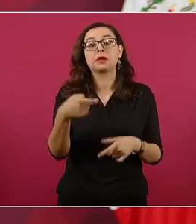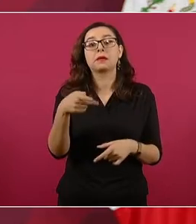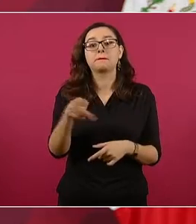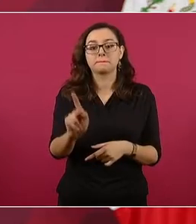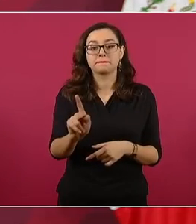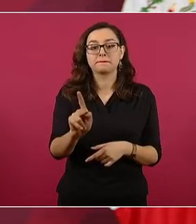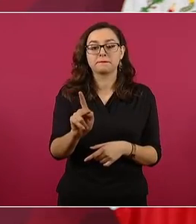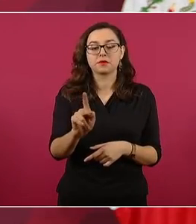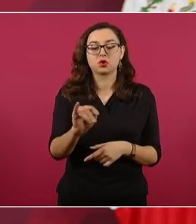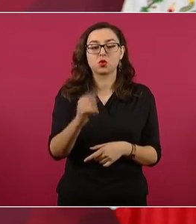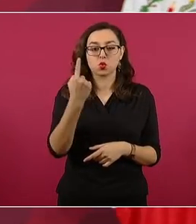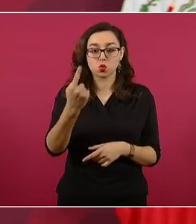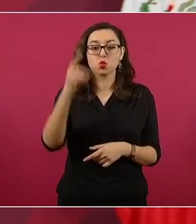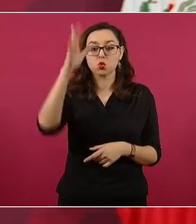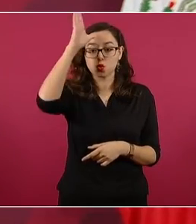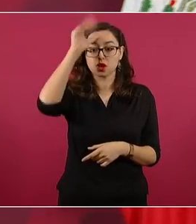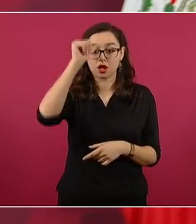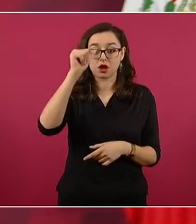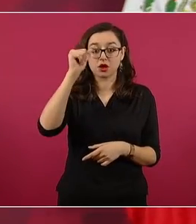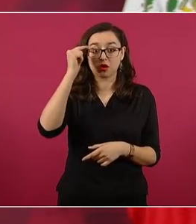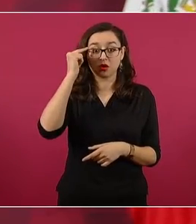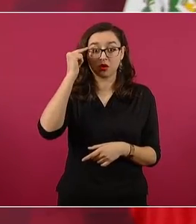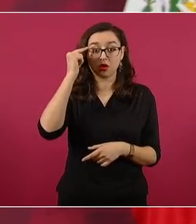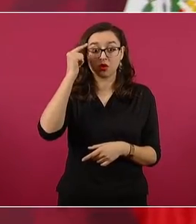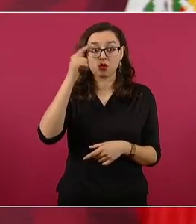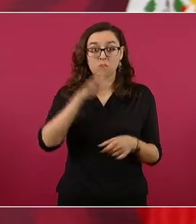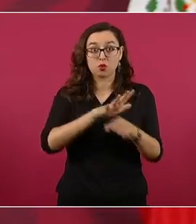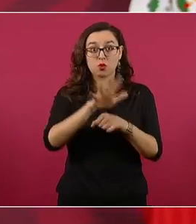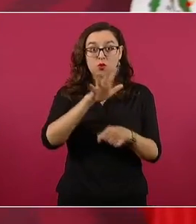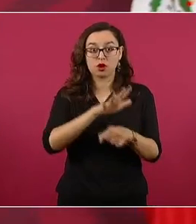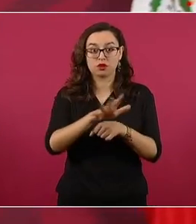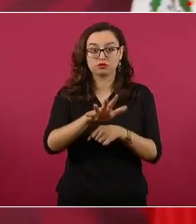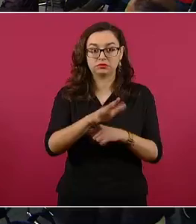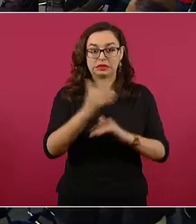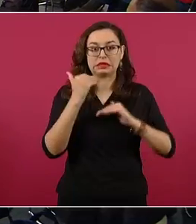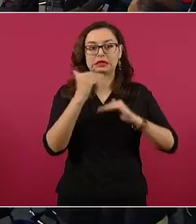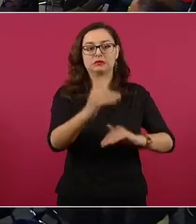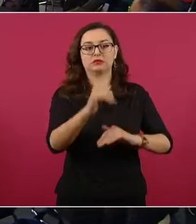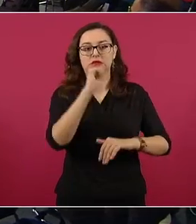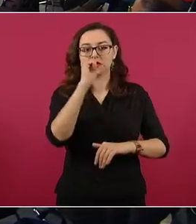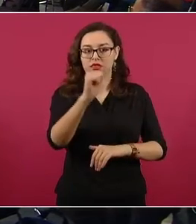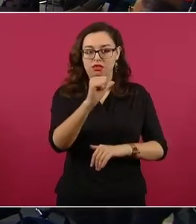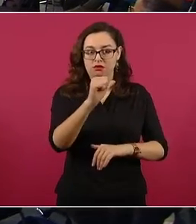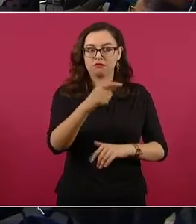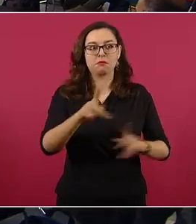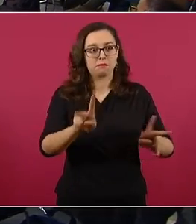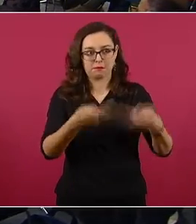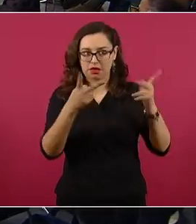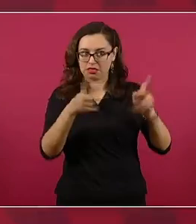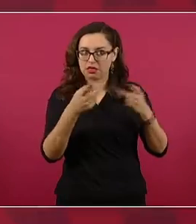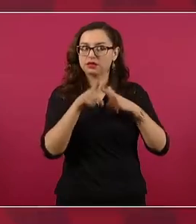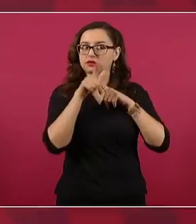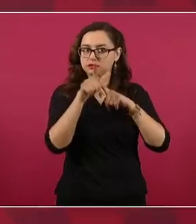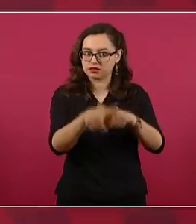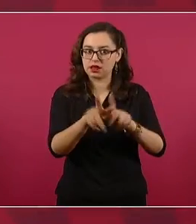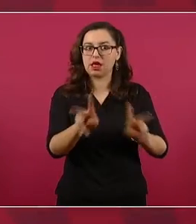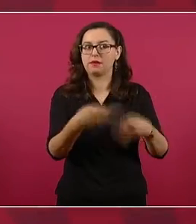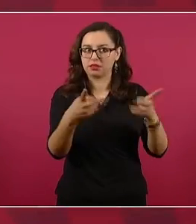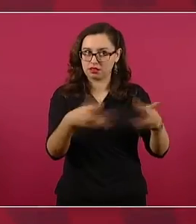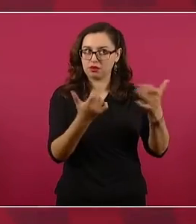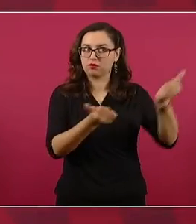que no se limite la importación, o sea, que nos venda Estados Unidos